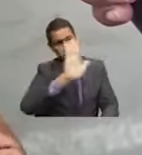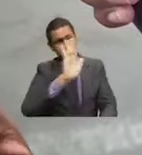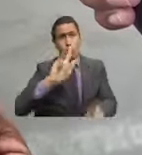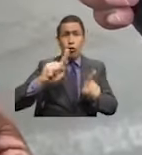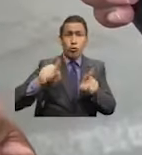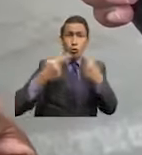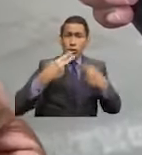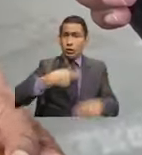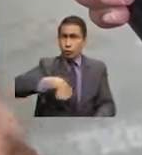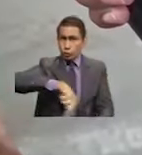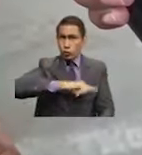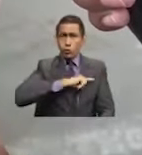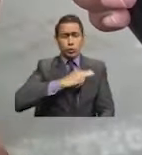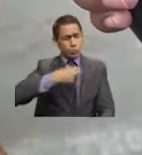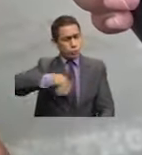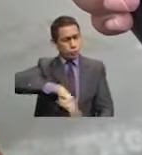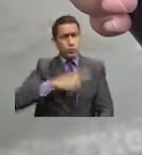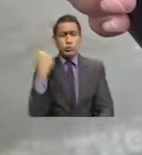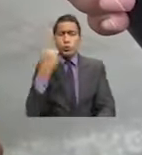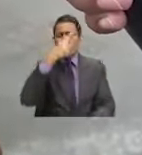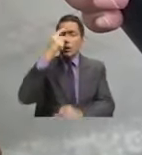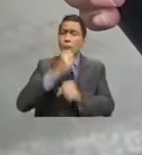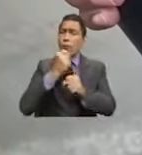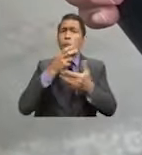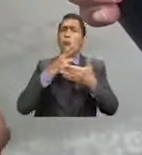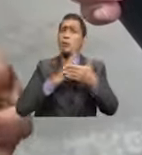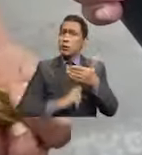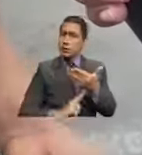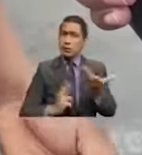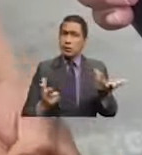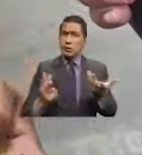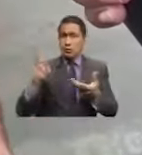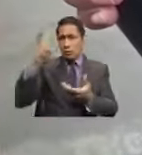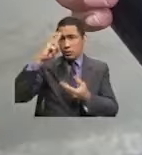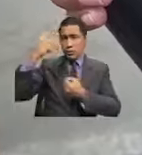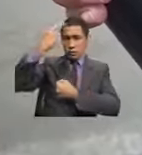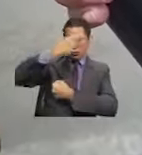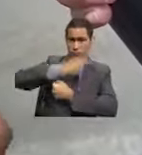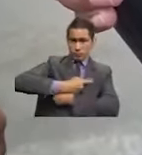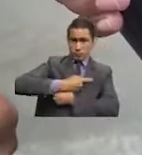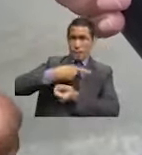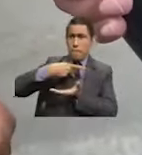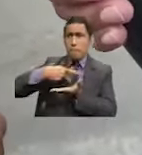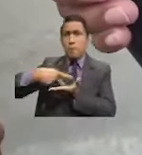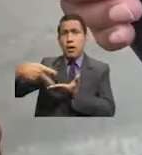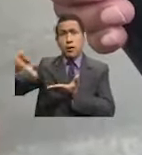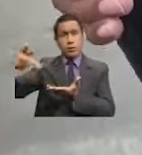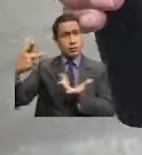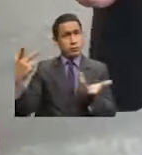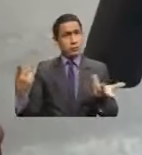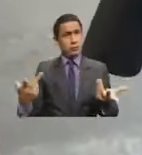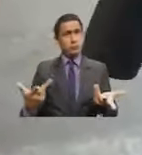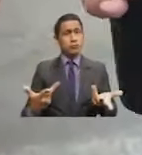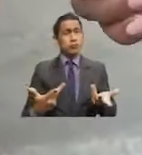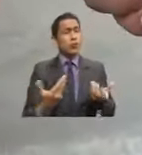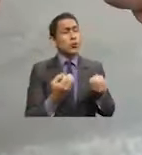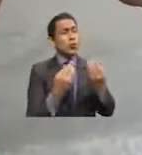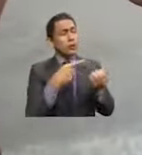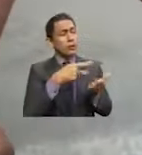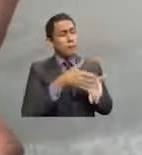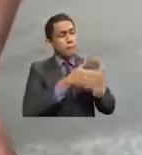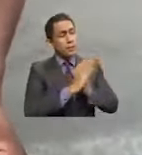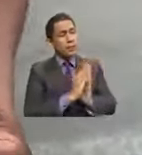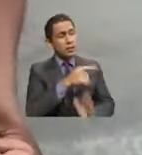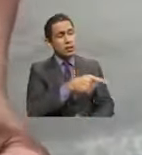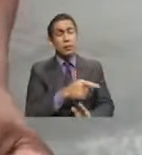somos unas personas que diario nos ganamos el diario de cada día, no tenemos tanto dinero. Oiga, que era lo que estamos haciendo. ¿Cuánto les están pidiendo? Nos están